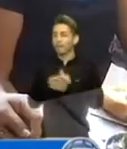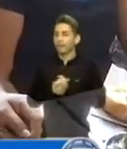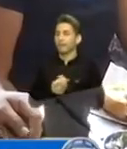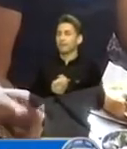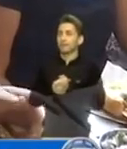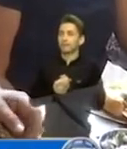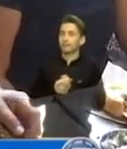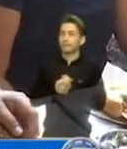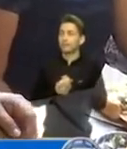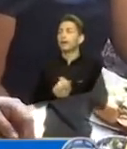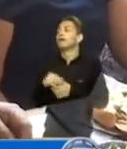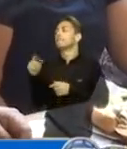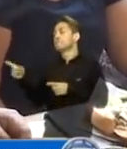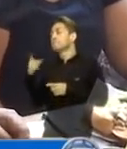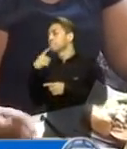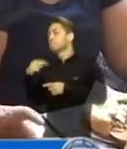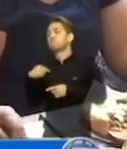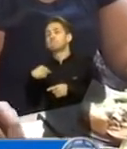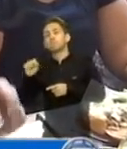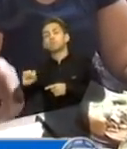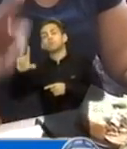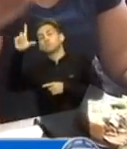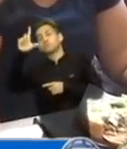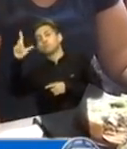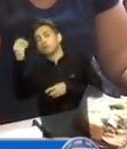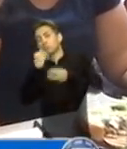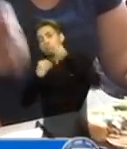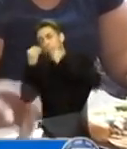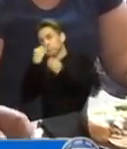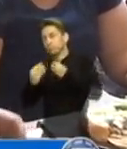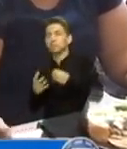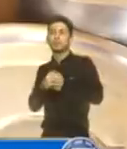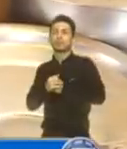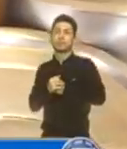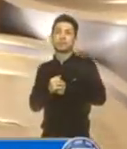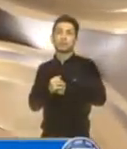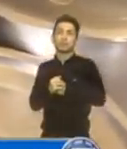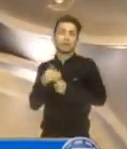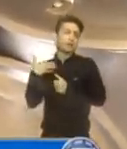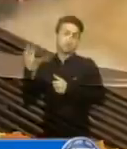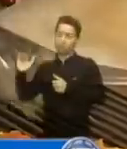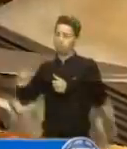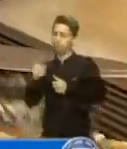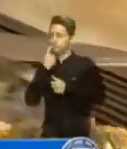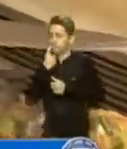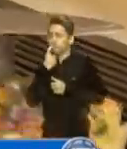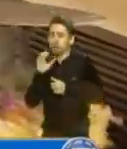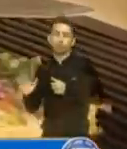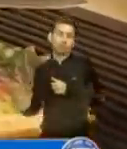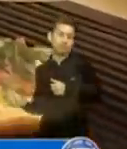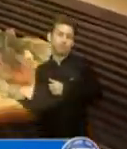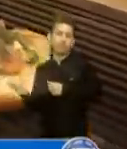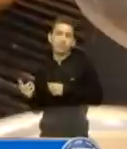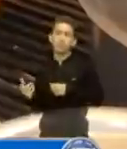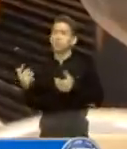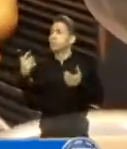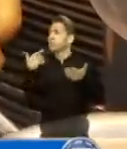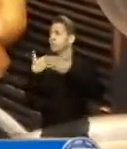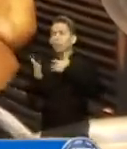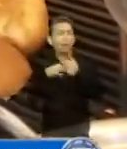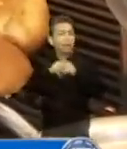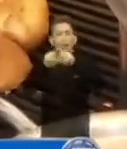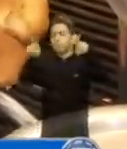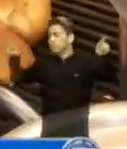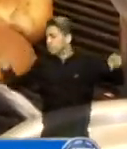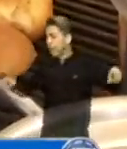algo tradicional, es algo que lo comemos desde patojo, ¿verdad? Y están en todos lados, en cualquier